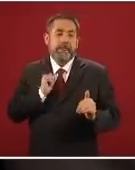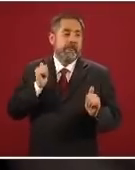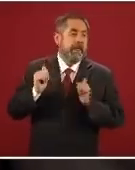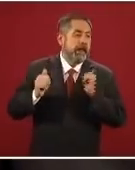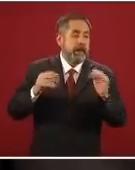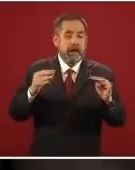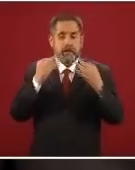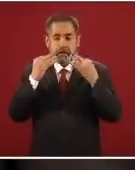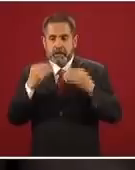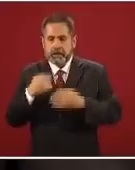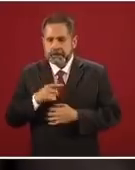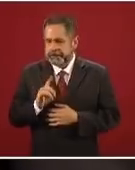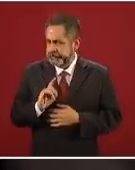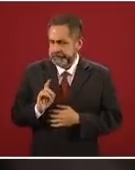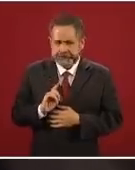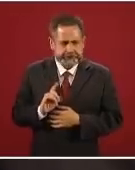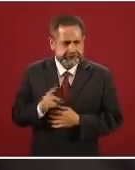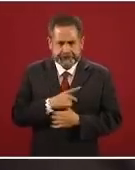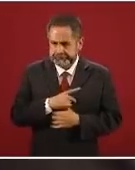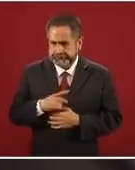para